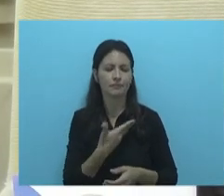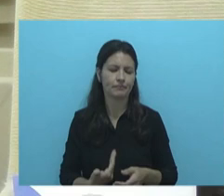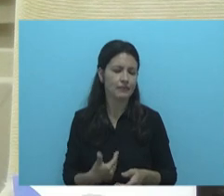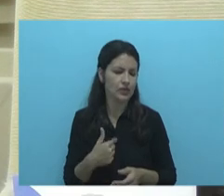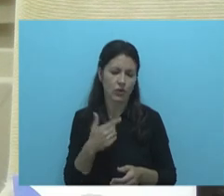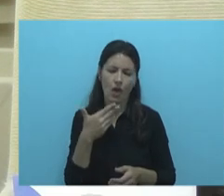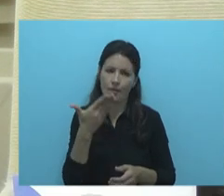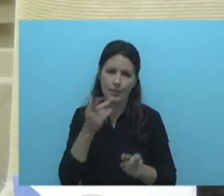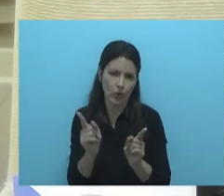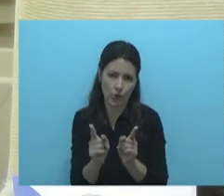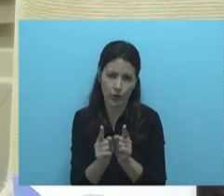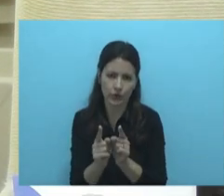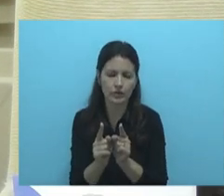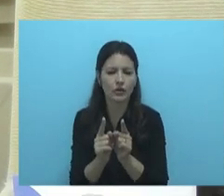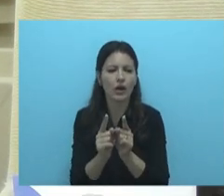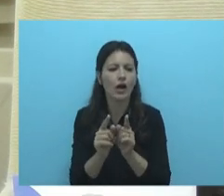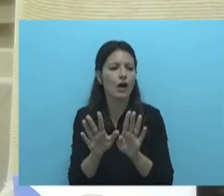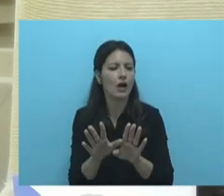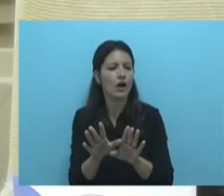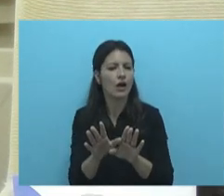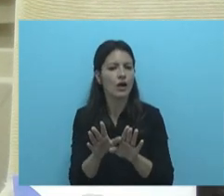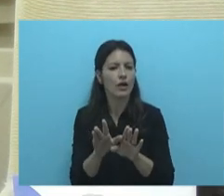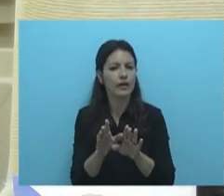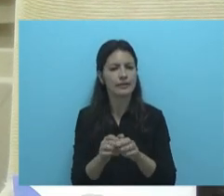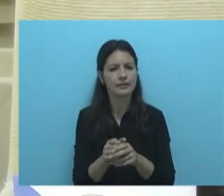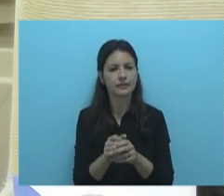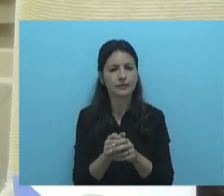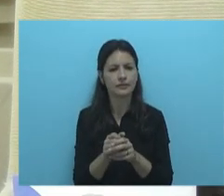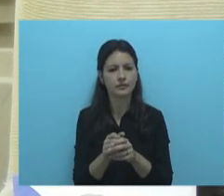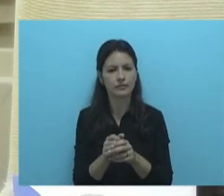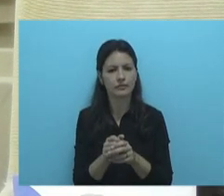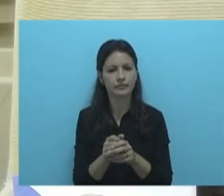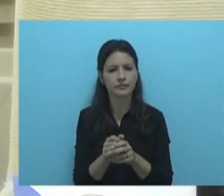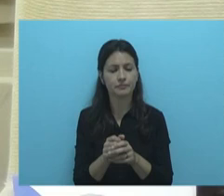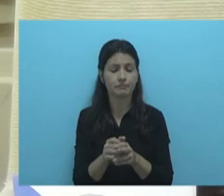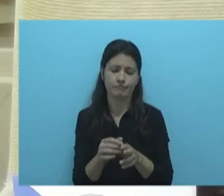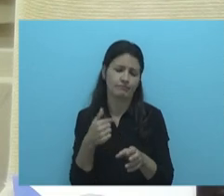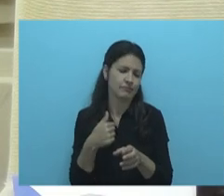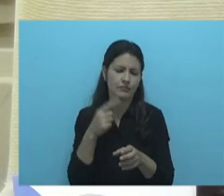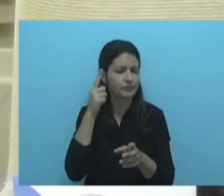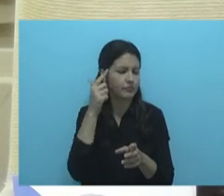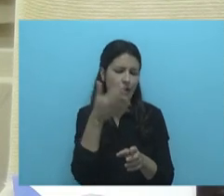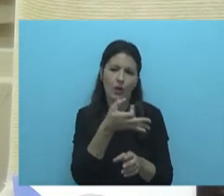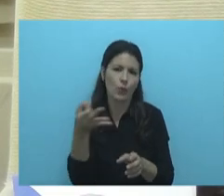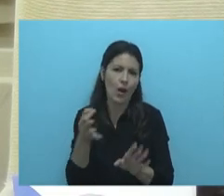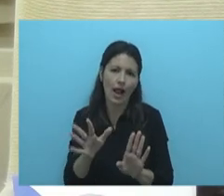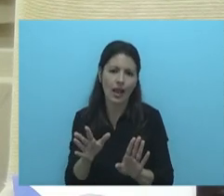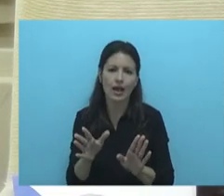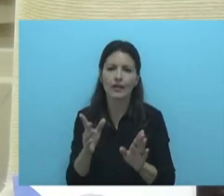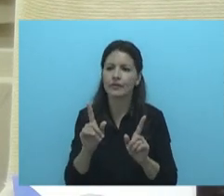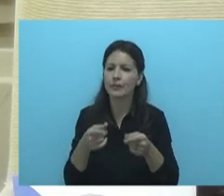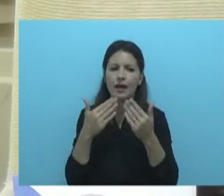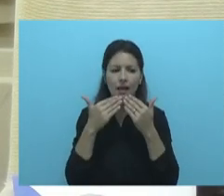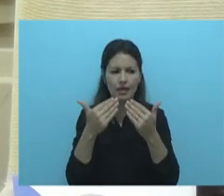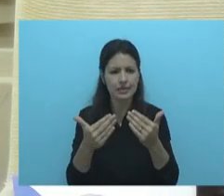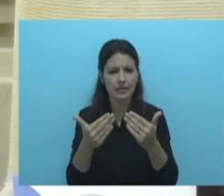Sumarme a los proyectos de repudio a este hecho. Y bueno, agradecer también